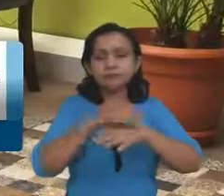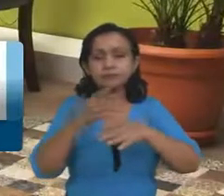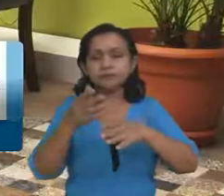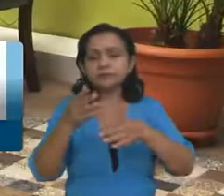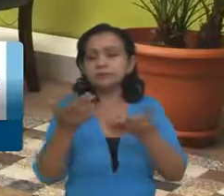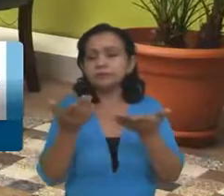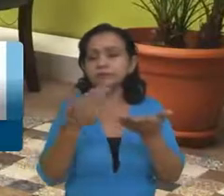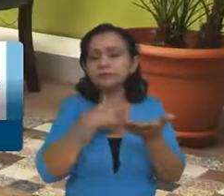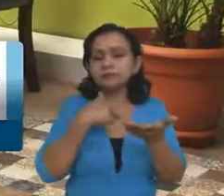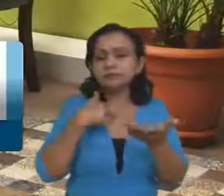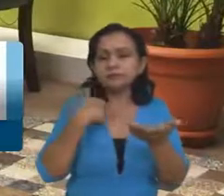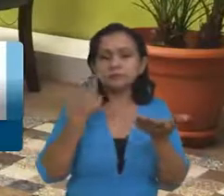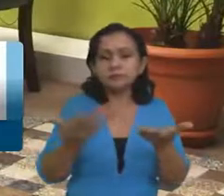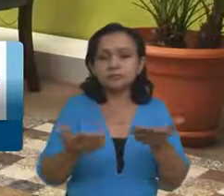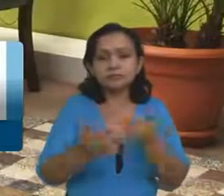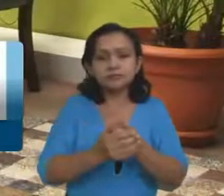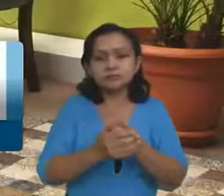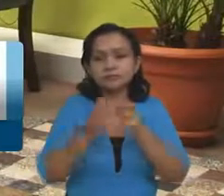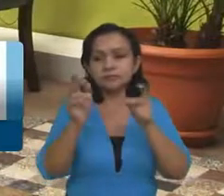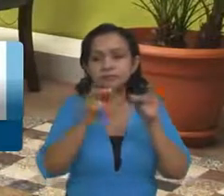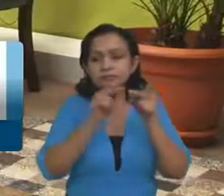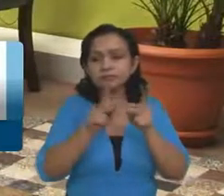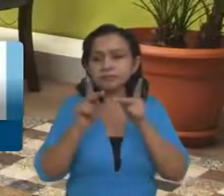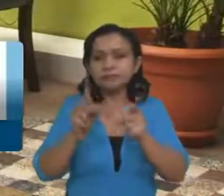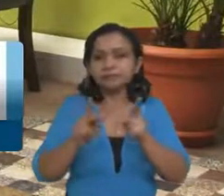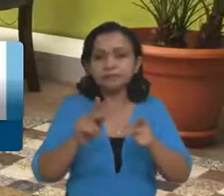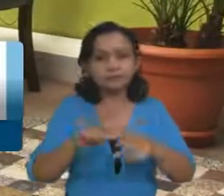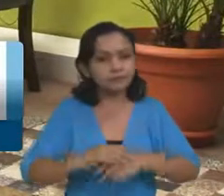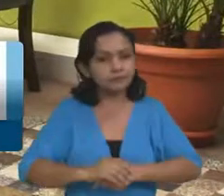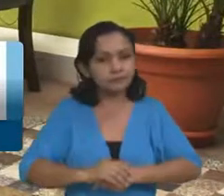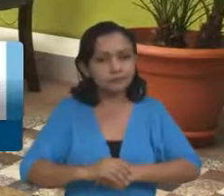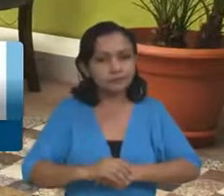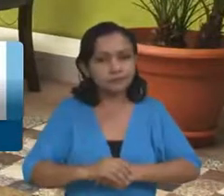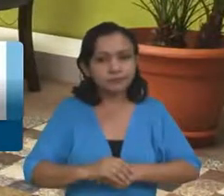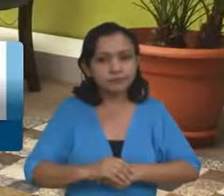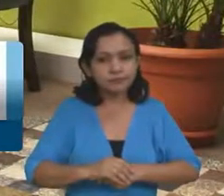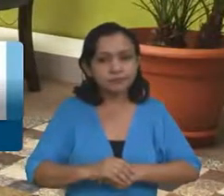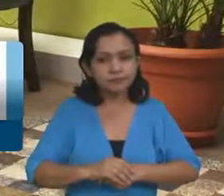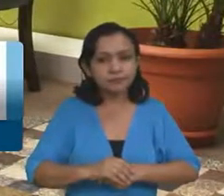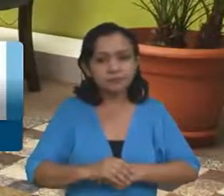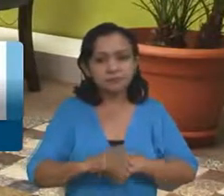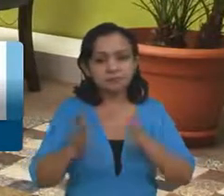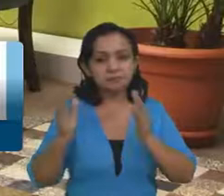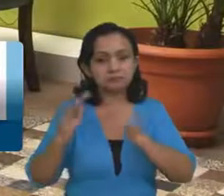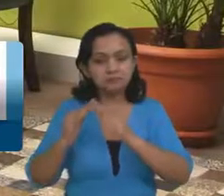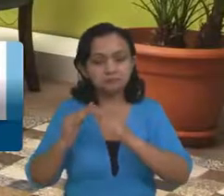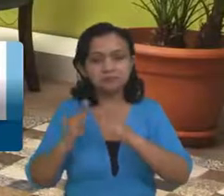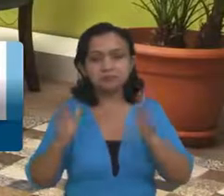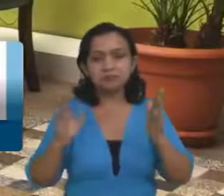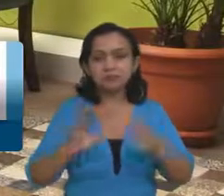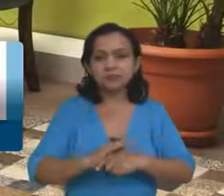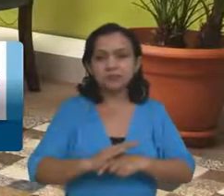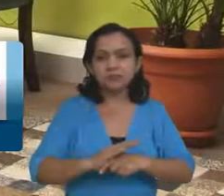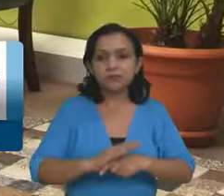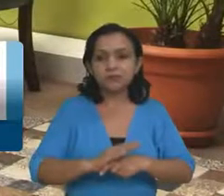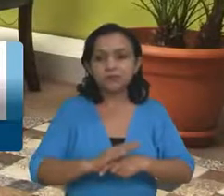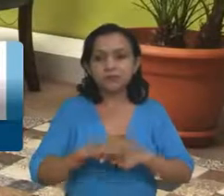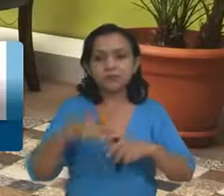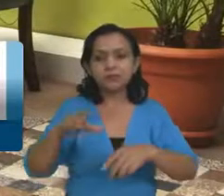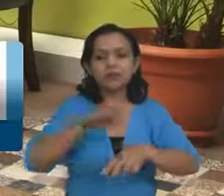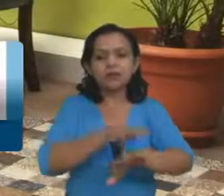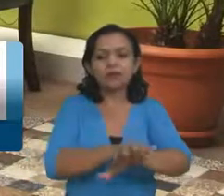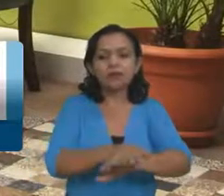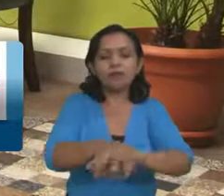en sí, ya hablando. Exacto. Hay personas que, por ejemplo, los esguinces se quedan en la casa y van donde un sobador.